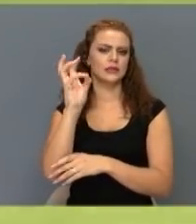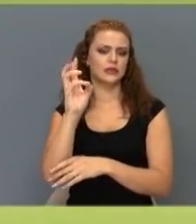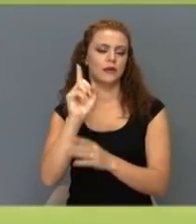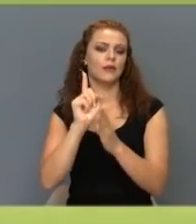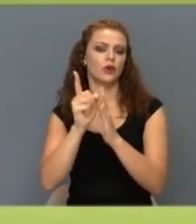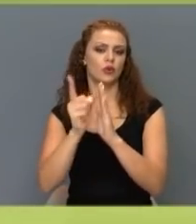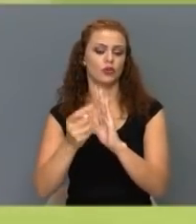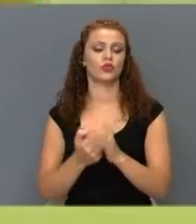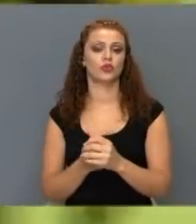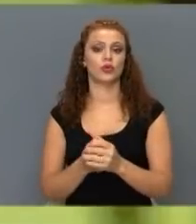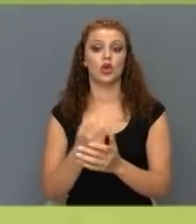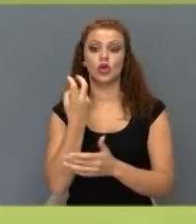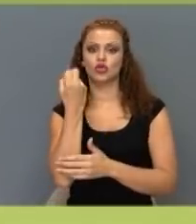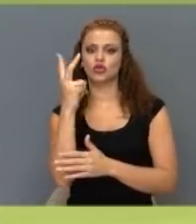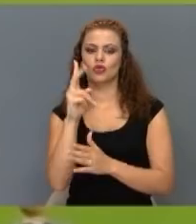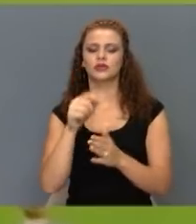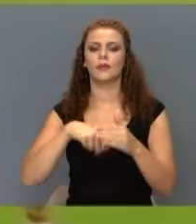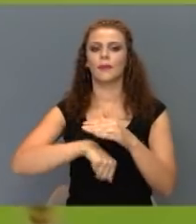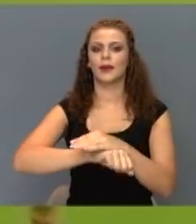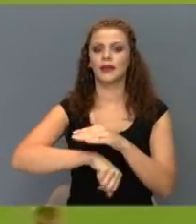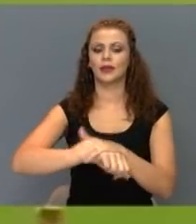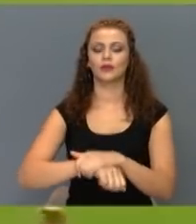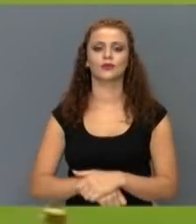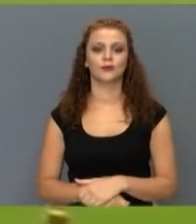minutos en 12 partidos